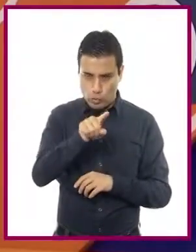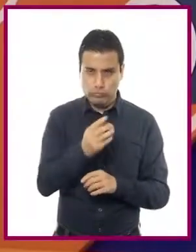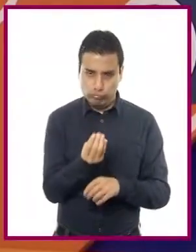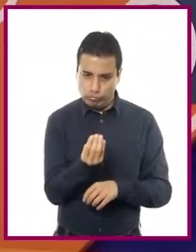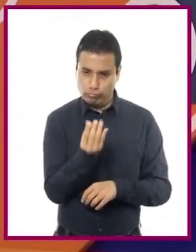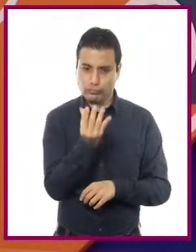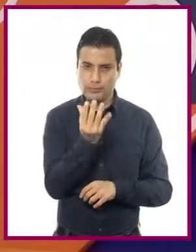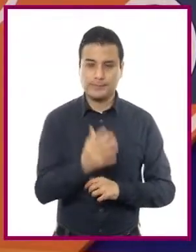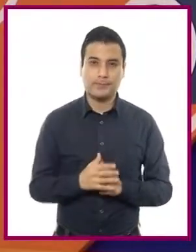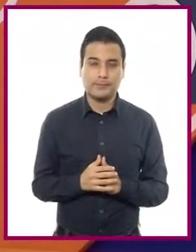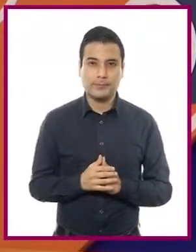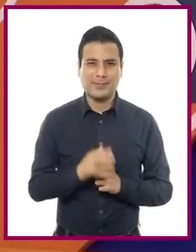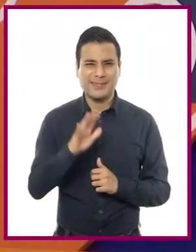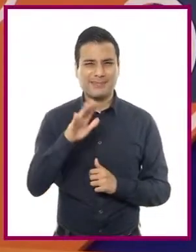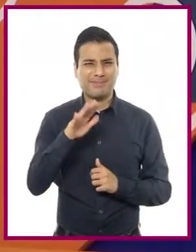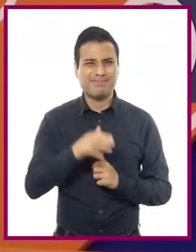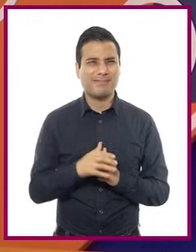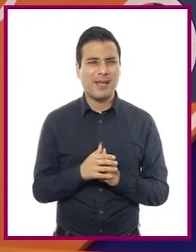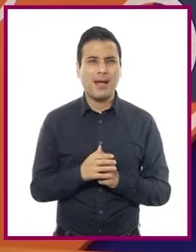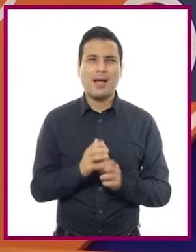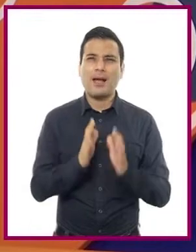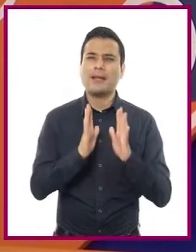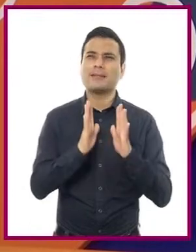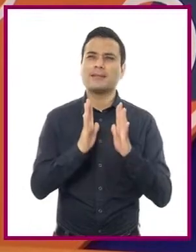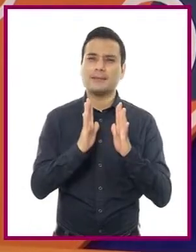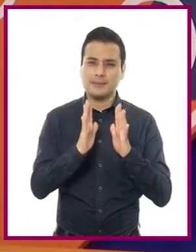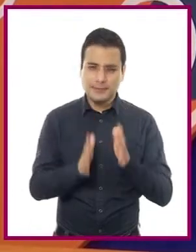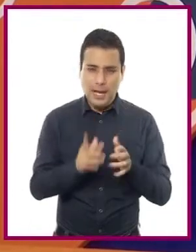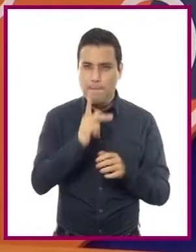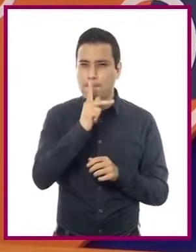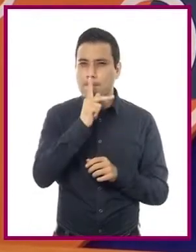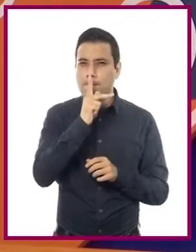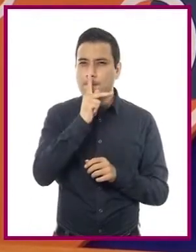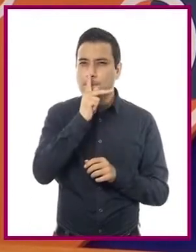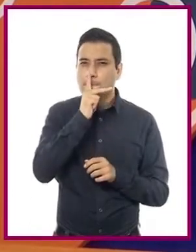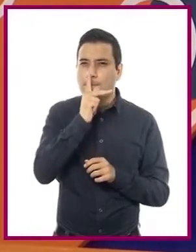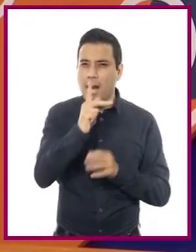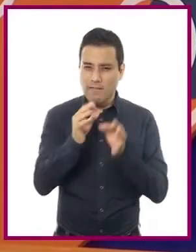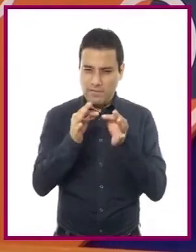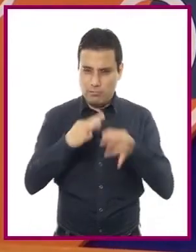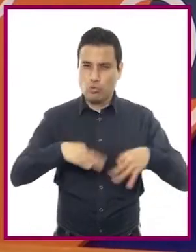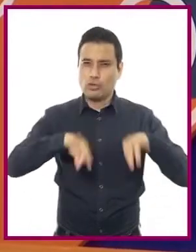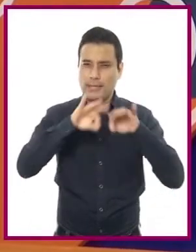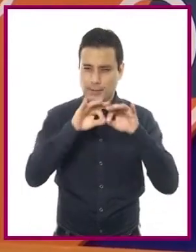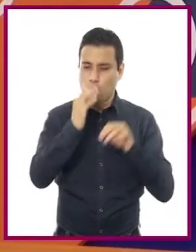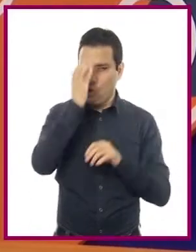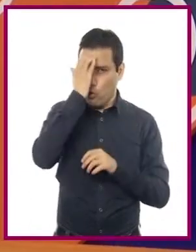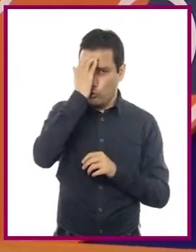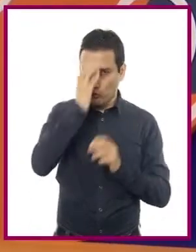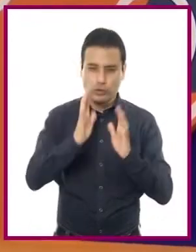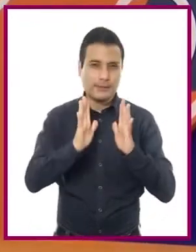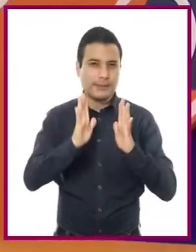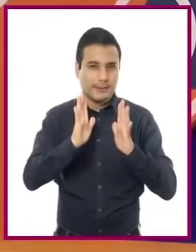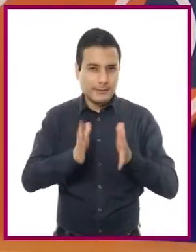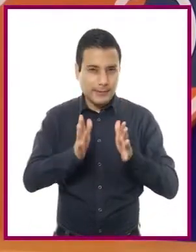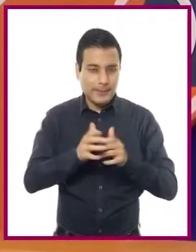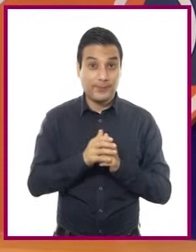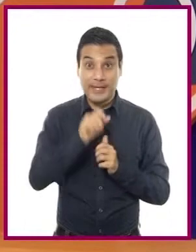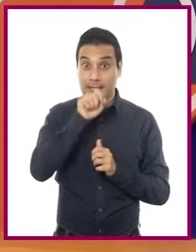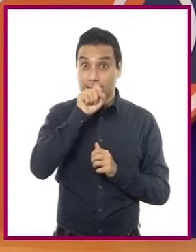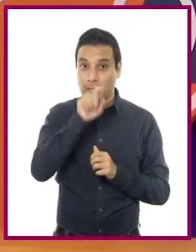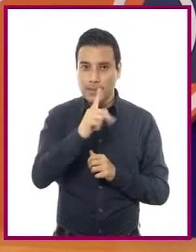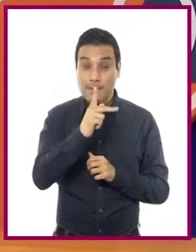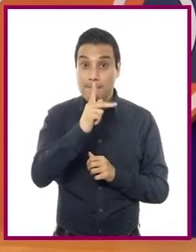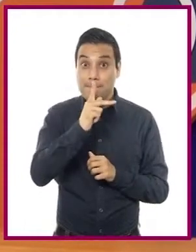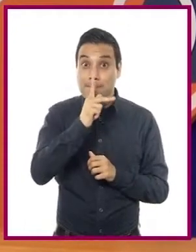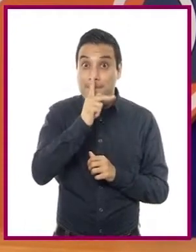Maestro, la segunda lectura me ayudó a reconocer las palabras que considero clave, pero también a identificar las palabras que no